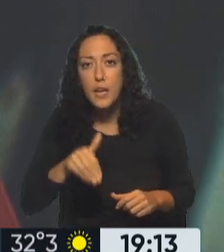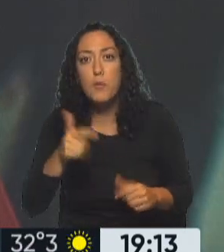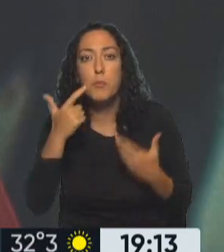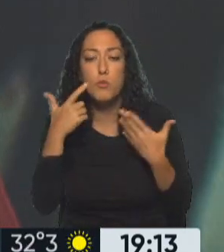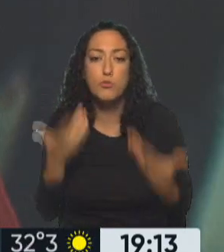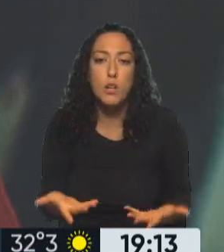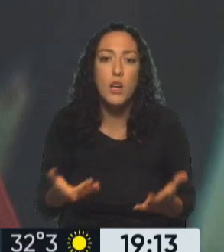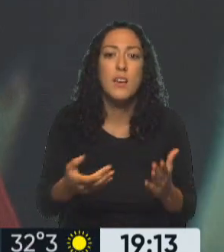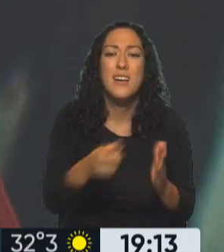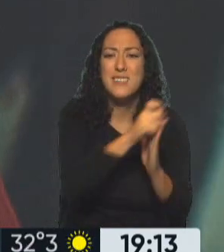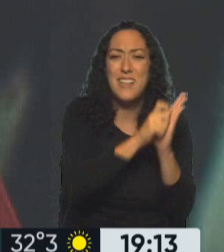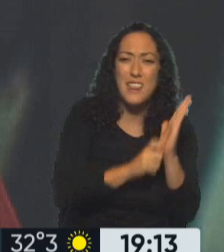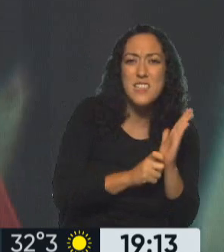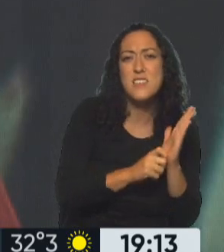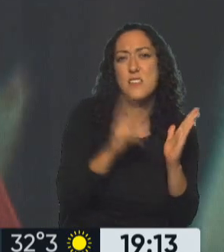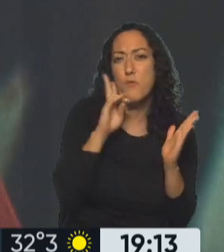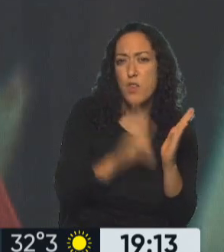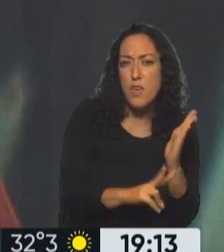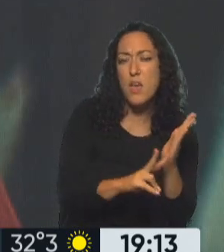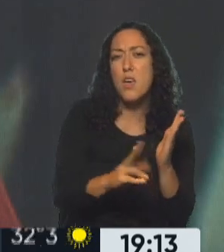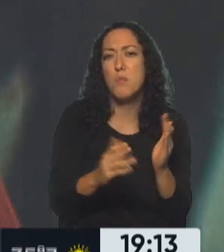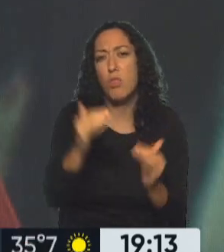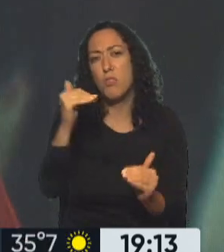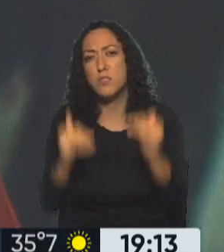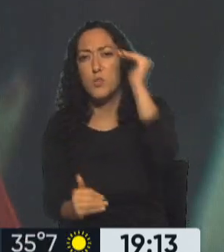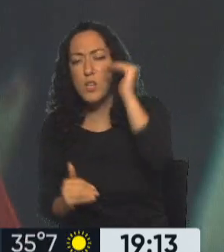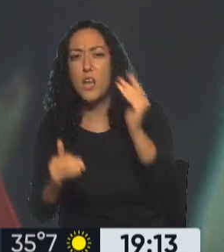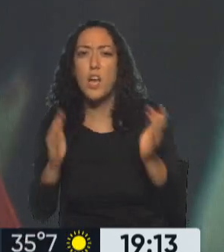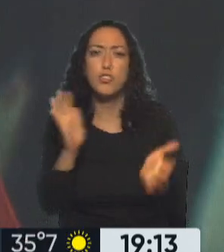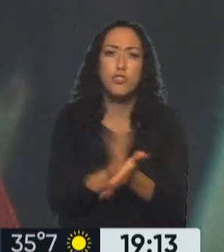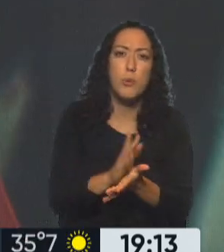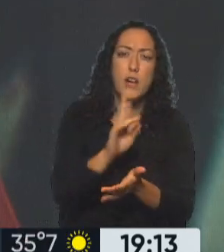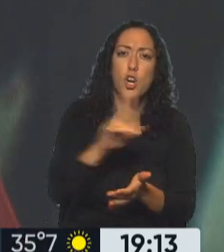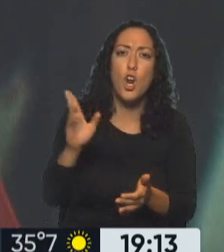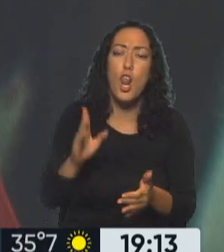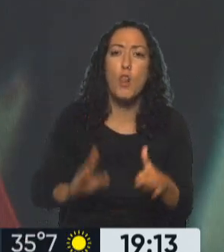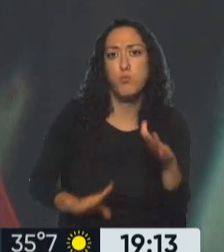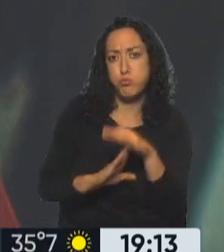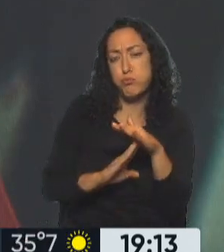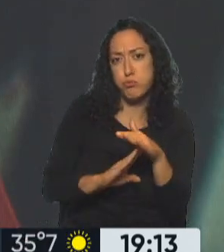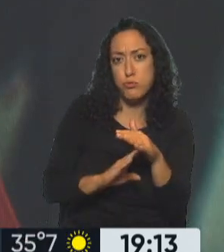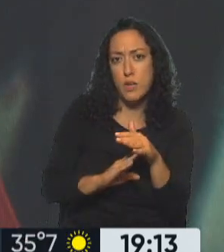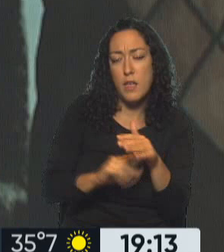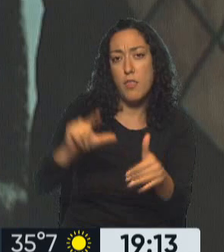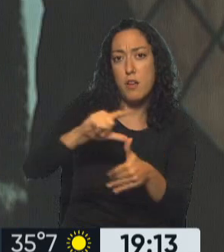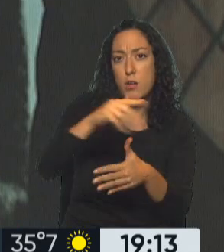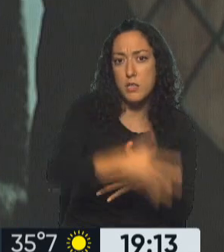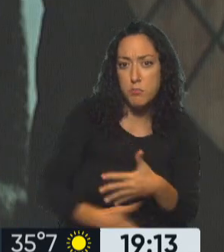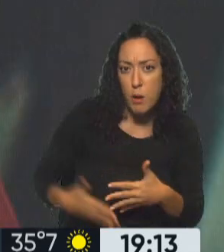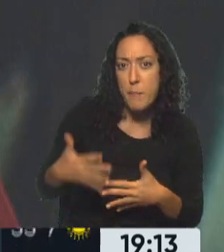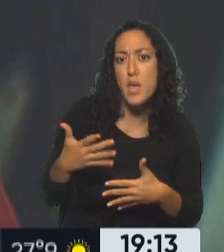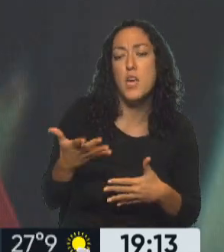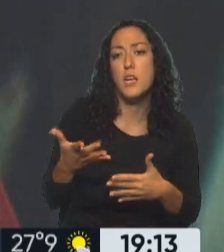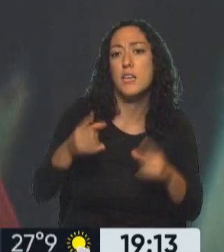vemos estadísticas, cuando vemos las desigualdades en lo que refiere a la ocupación de roles jerárquicos en Exacto. lugares de Latinoamérica, pero también